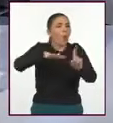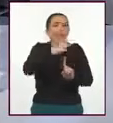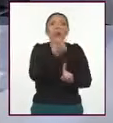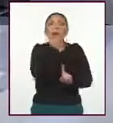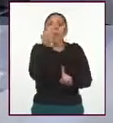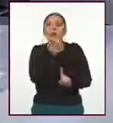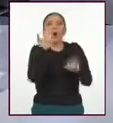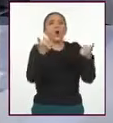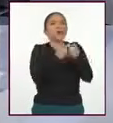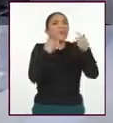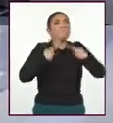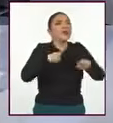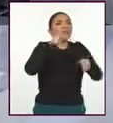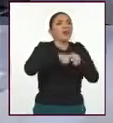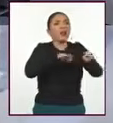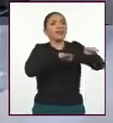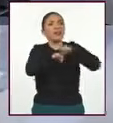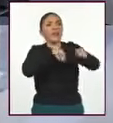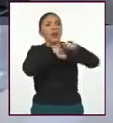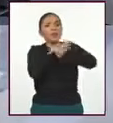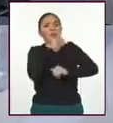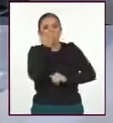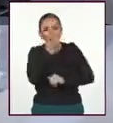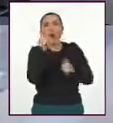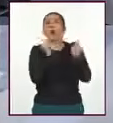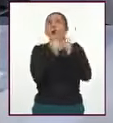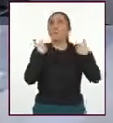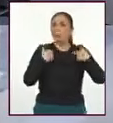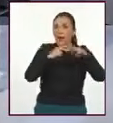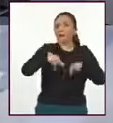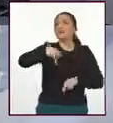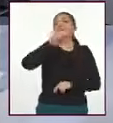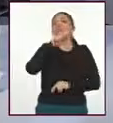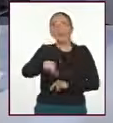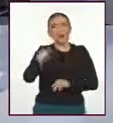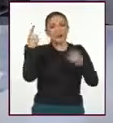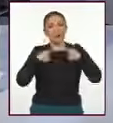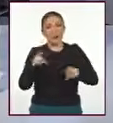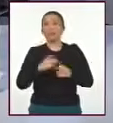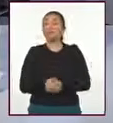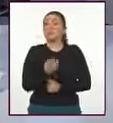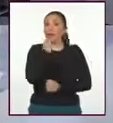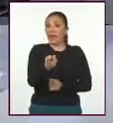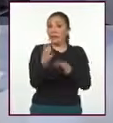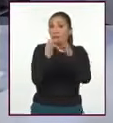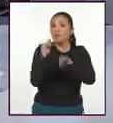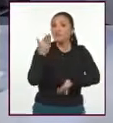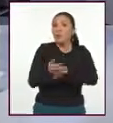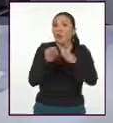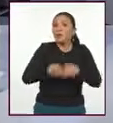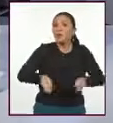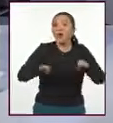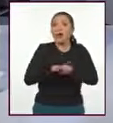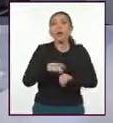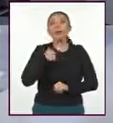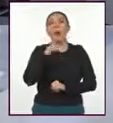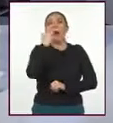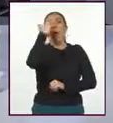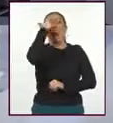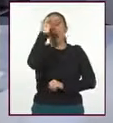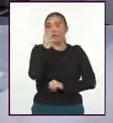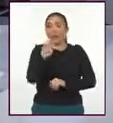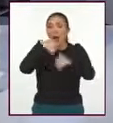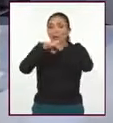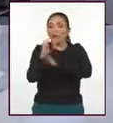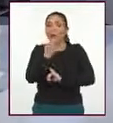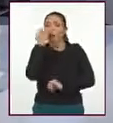personal escolar más allá de los docentes. Me encanta que hayamos comenzado con esto, doctor, porque qué importante recordar que la escuela,